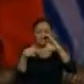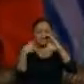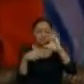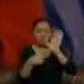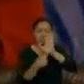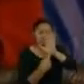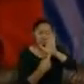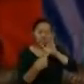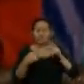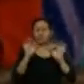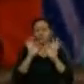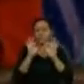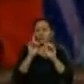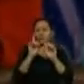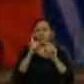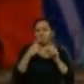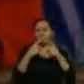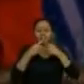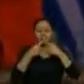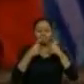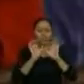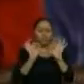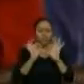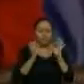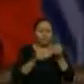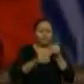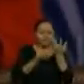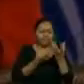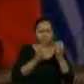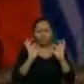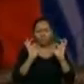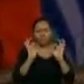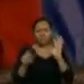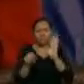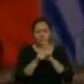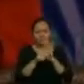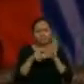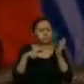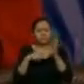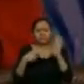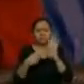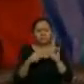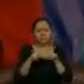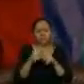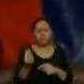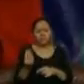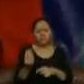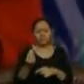es un espacio maravilloso de libertad de expresión. Inclusive las últimas elecciones